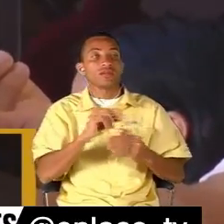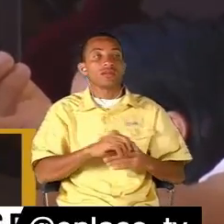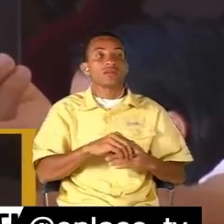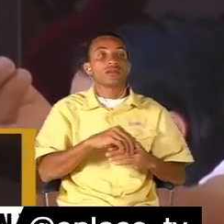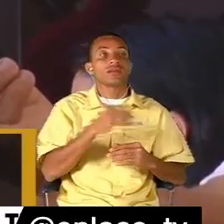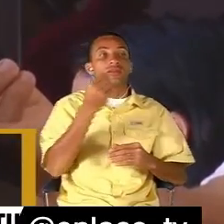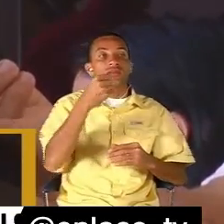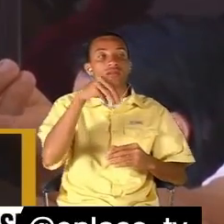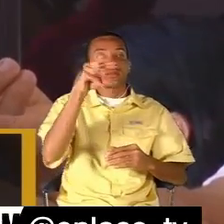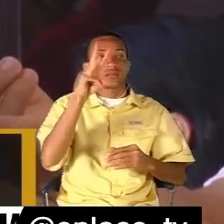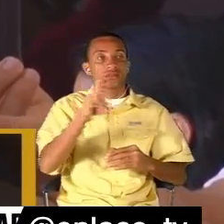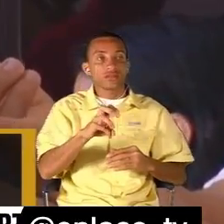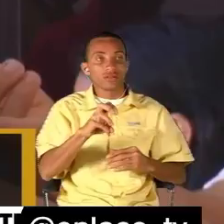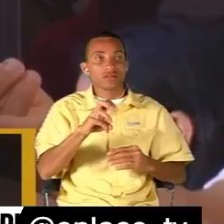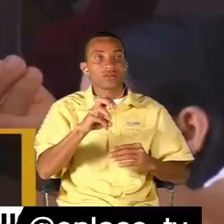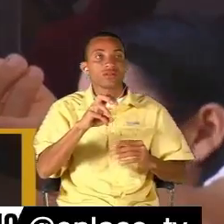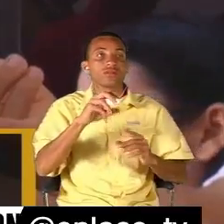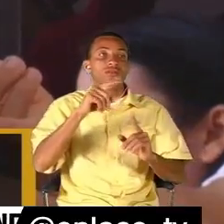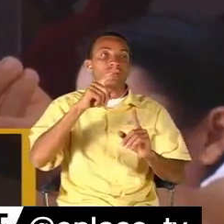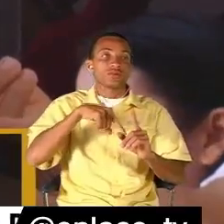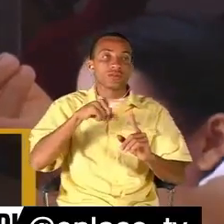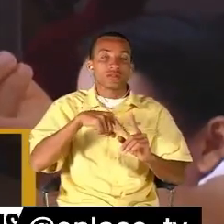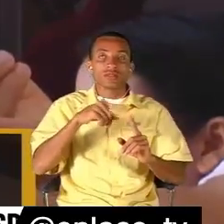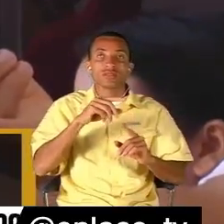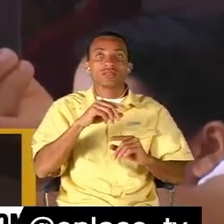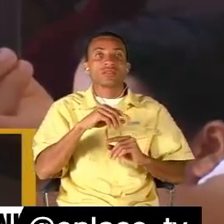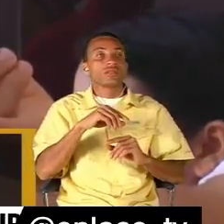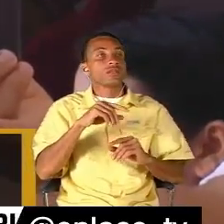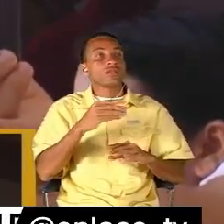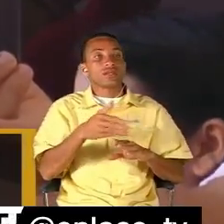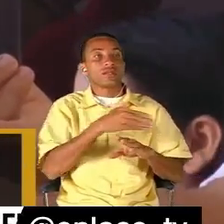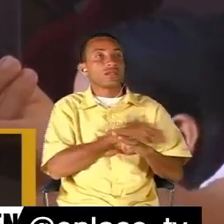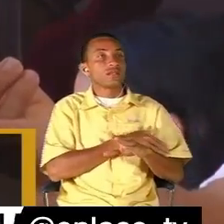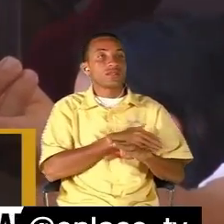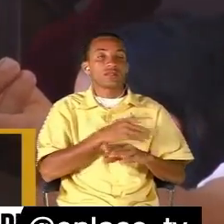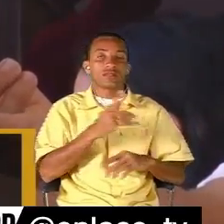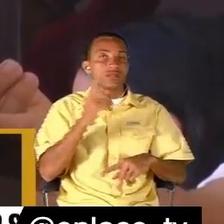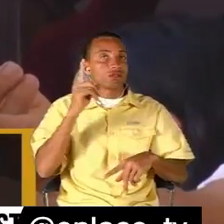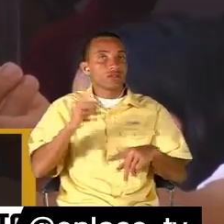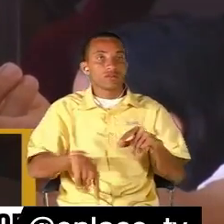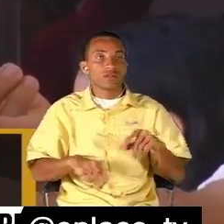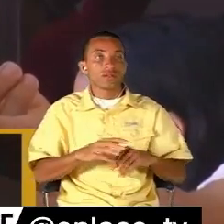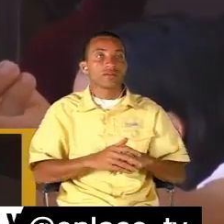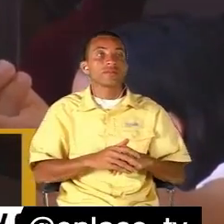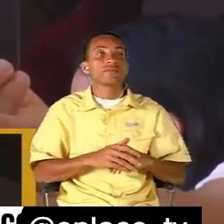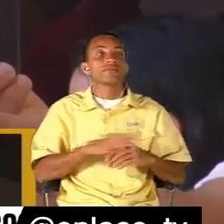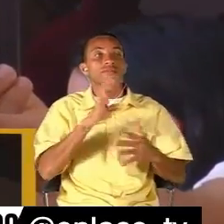18 meses. Antes no habría POT. Ese es el